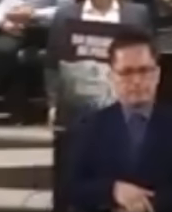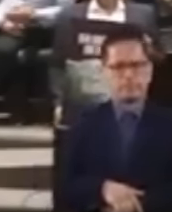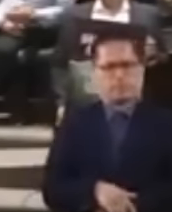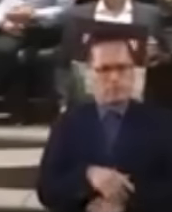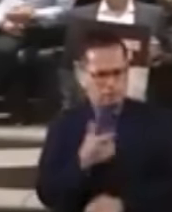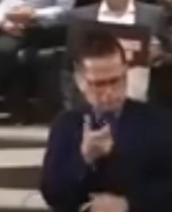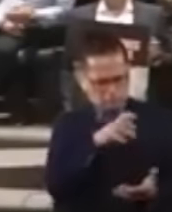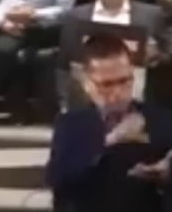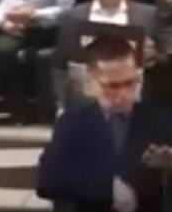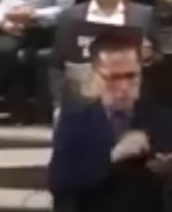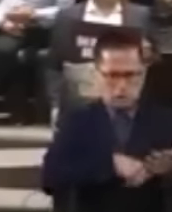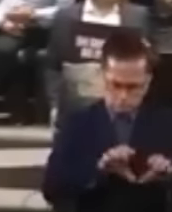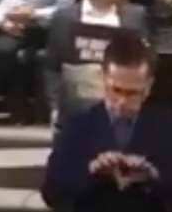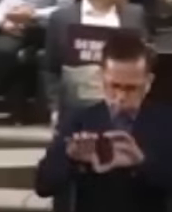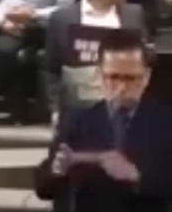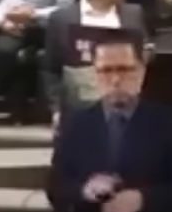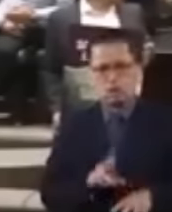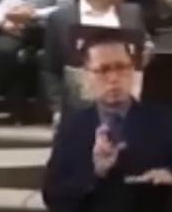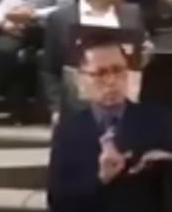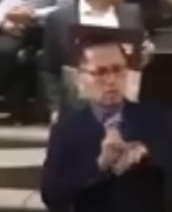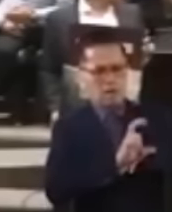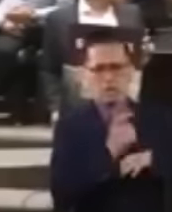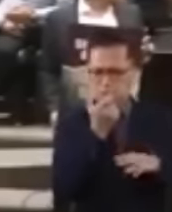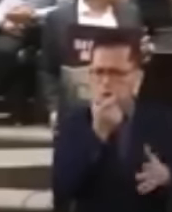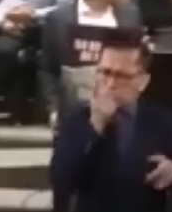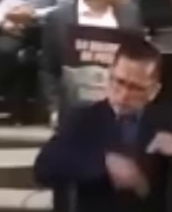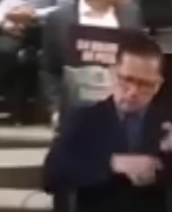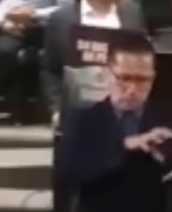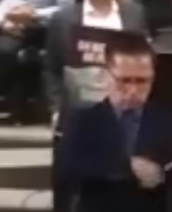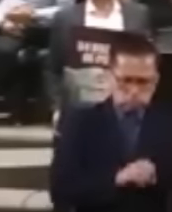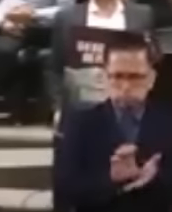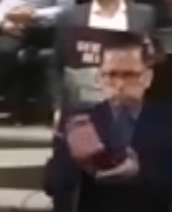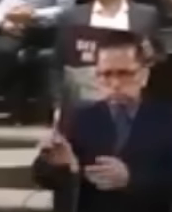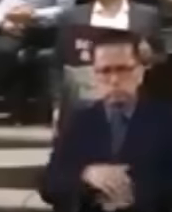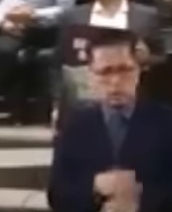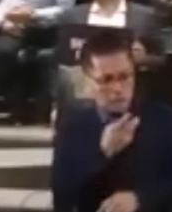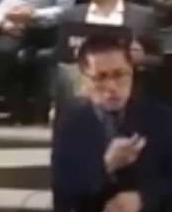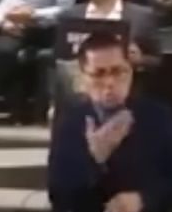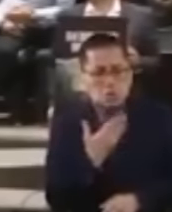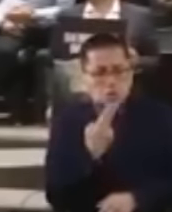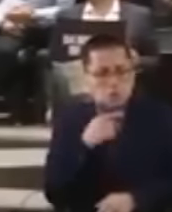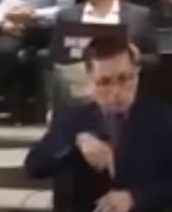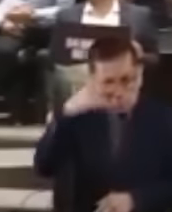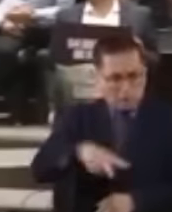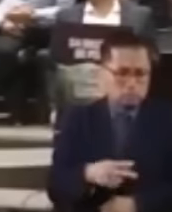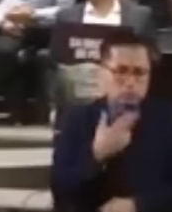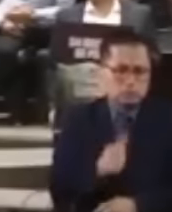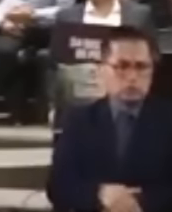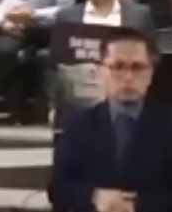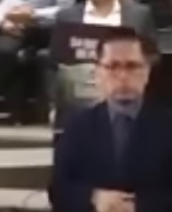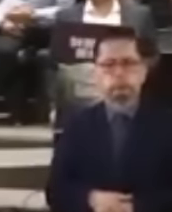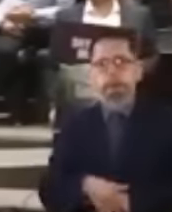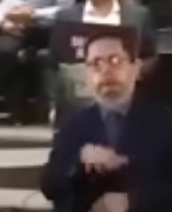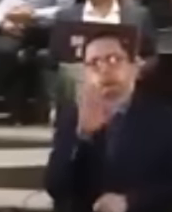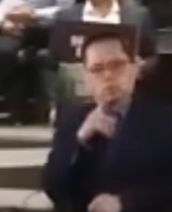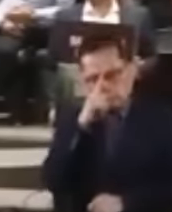Quítenle, concluye, repito, diputada, al Tren Maya, que le quiten a los conceptos que no están abonando a este país. Y los baches, ¿qué